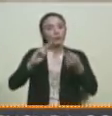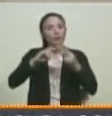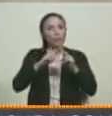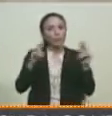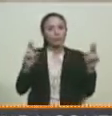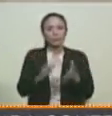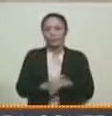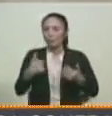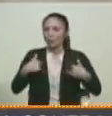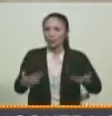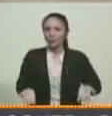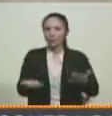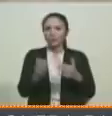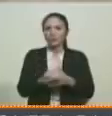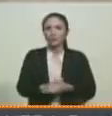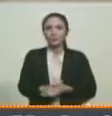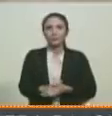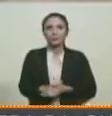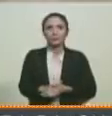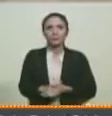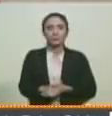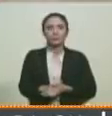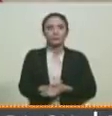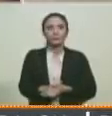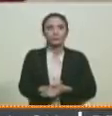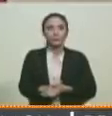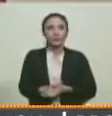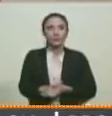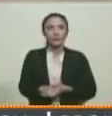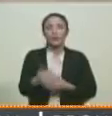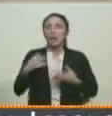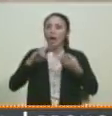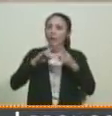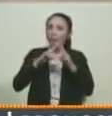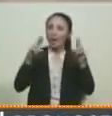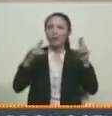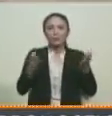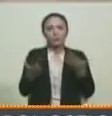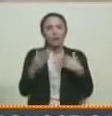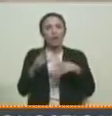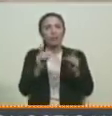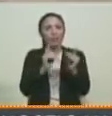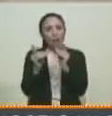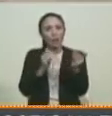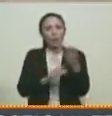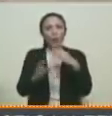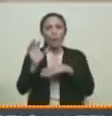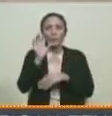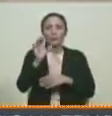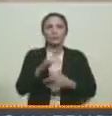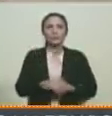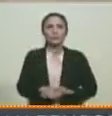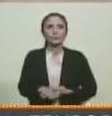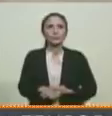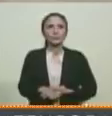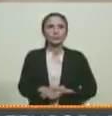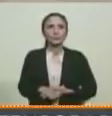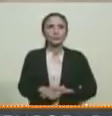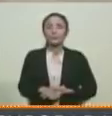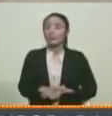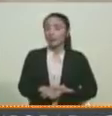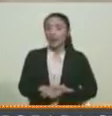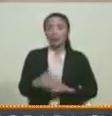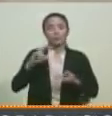apuesto todo, todo por un proceso de pacificación y diálogo nacional. Todo lo apuesto, porque creo en la